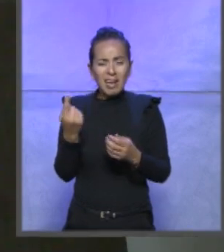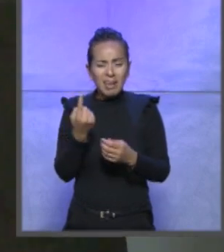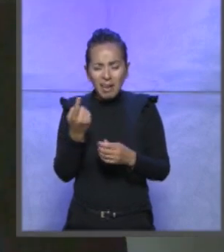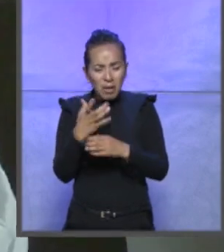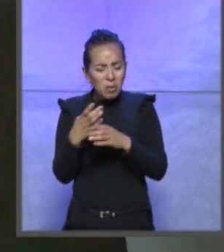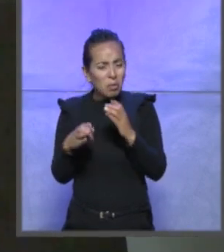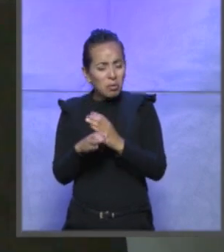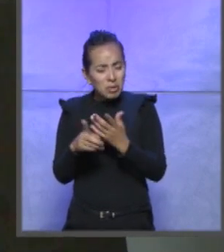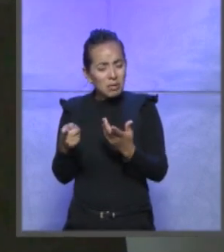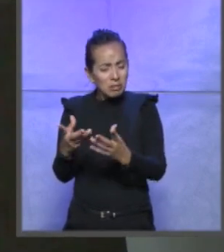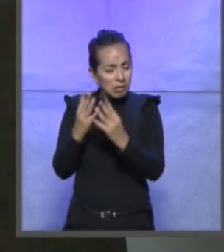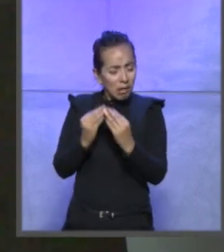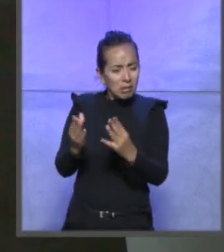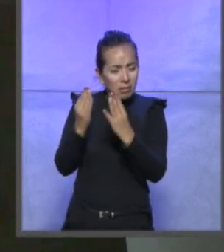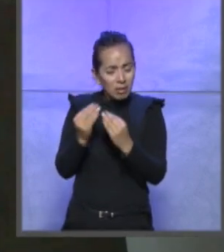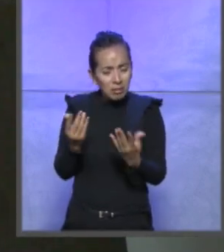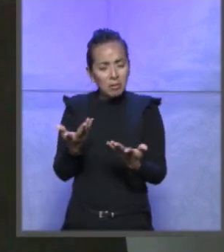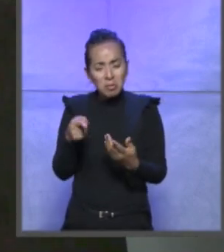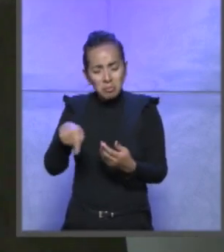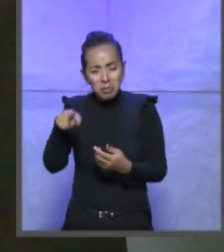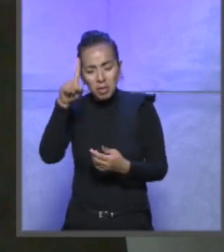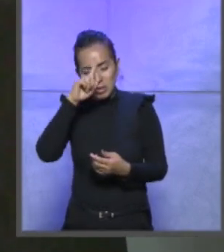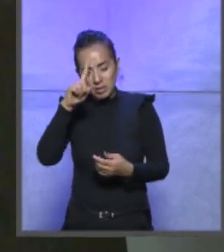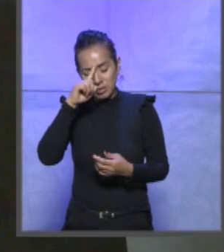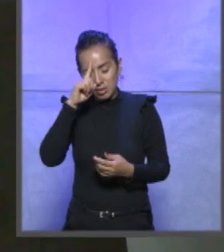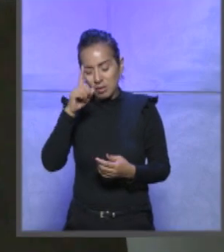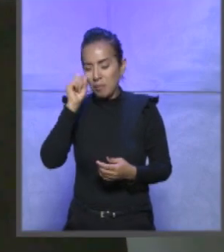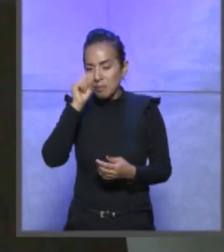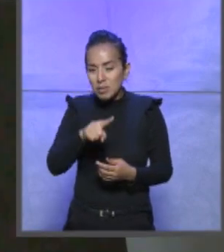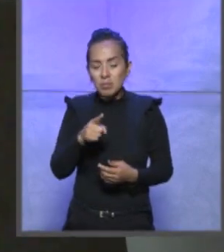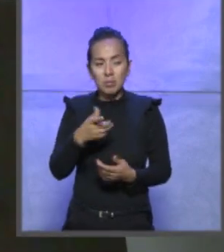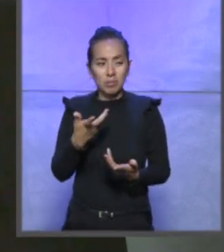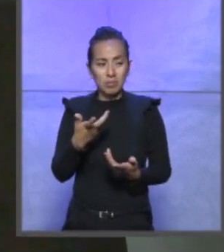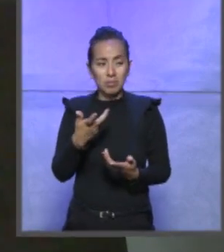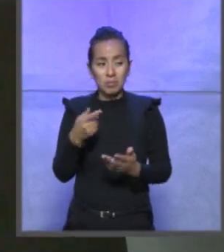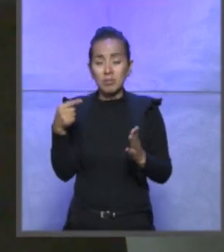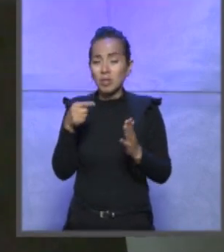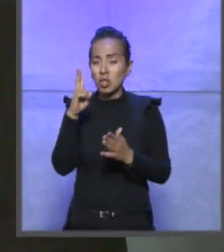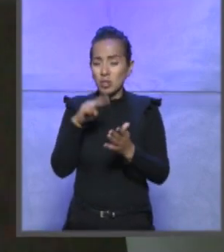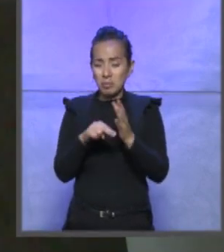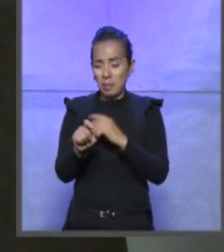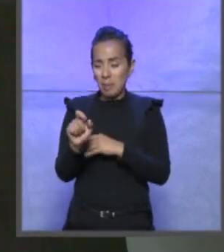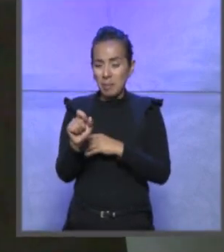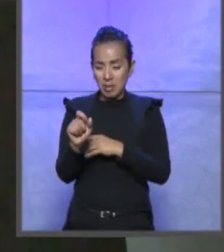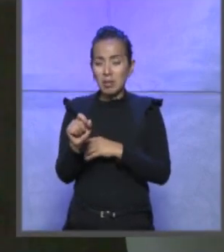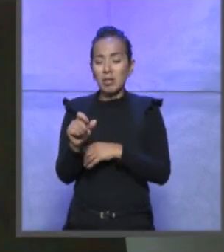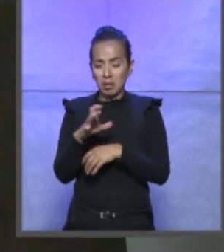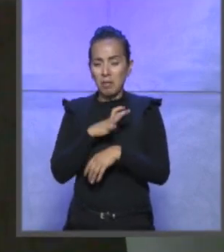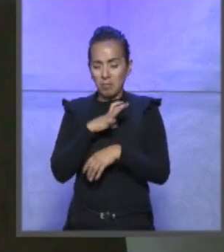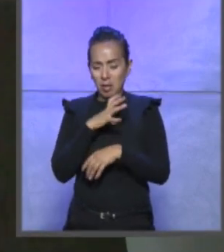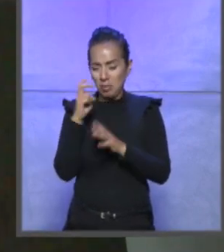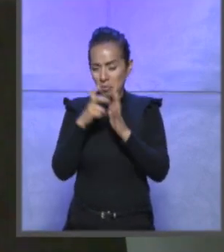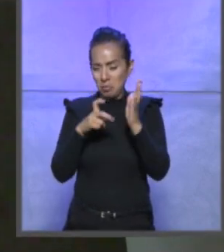nuestros asesores? Entonces es muy importante recalcar eso. También me gustaría mencionar sobre lo que hubo en el 2020,